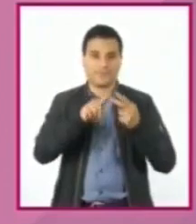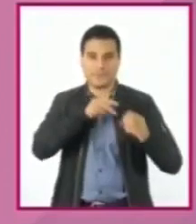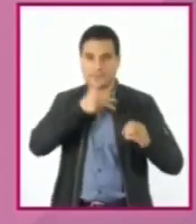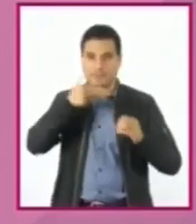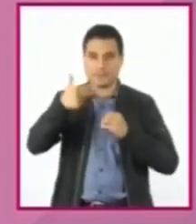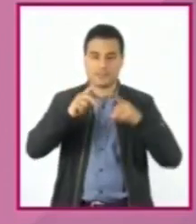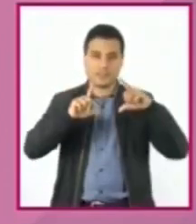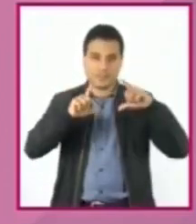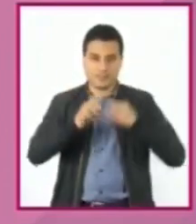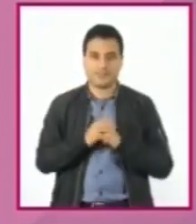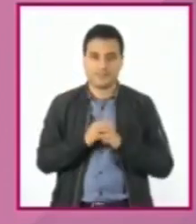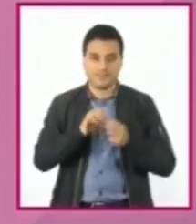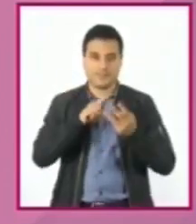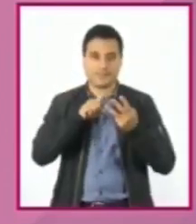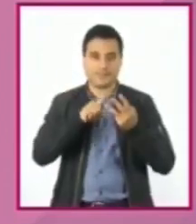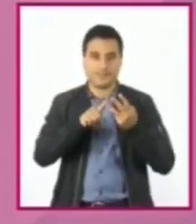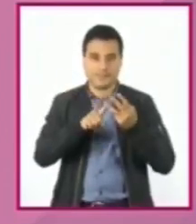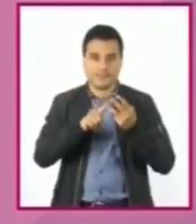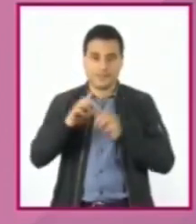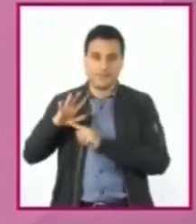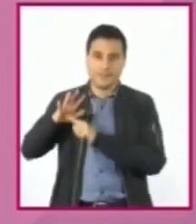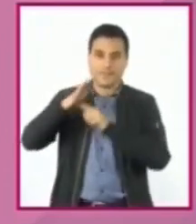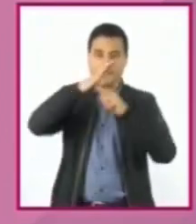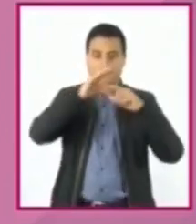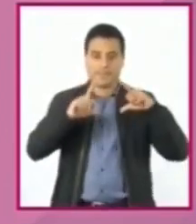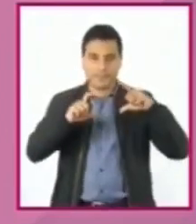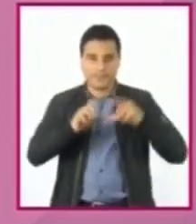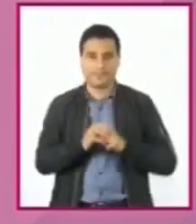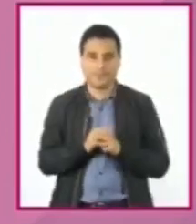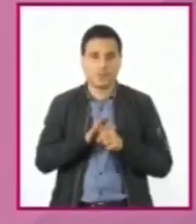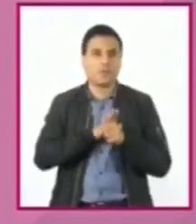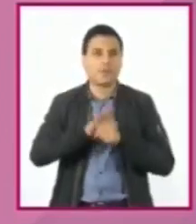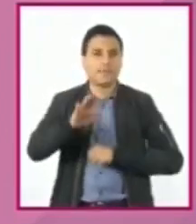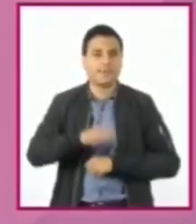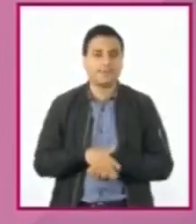satelitales. C. Fotografías aéreas.